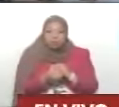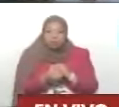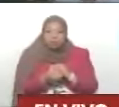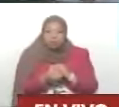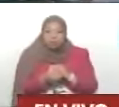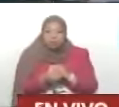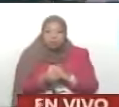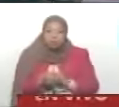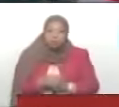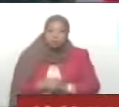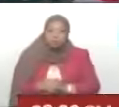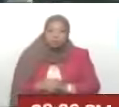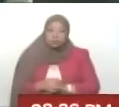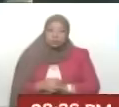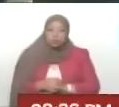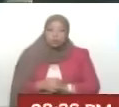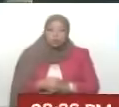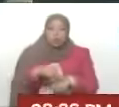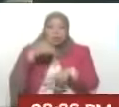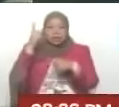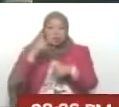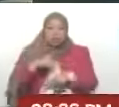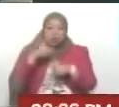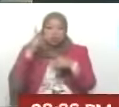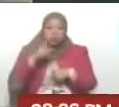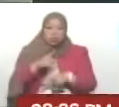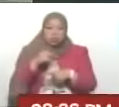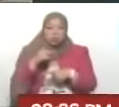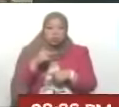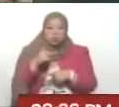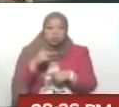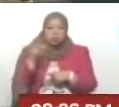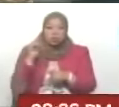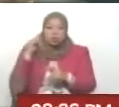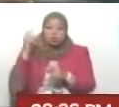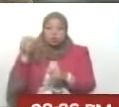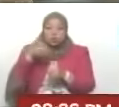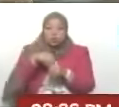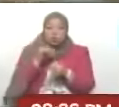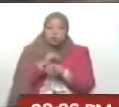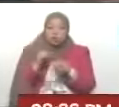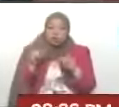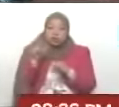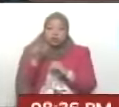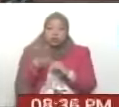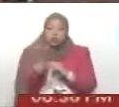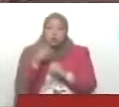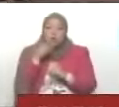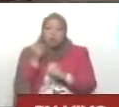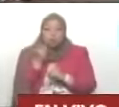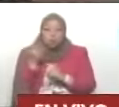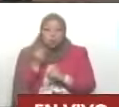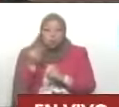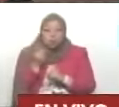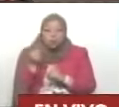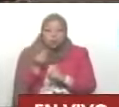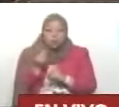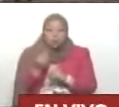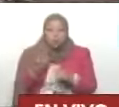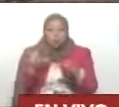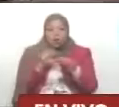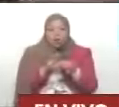Ayer estaba haciendo el TikTok y ingresó al TikTok al final un muchacho de Alianza para el